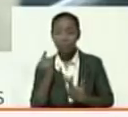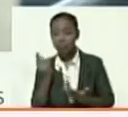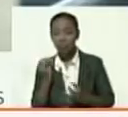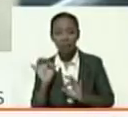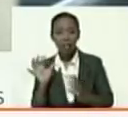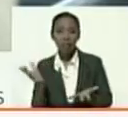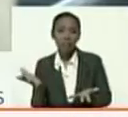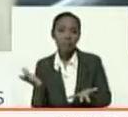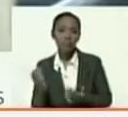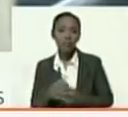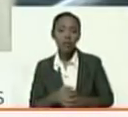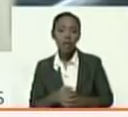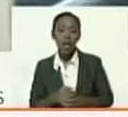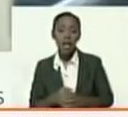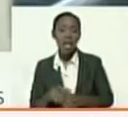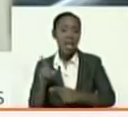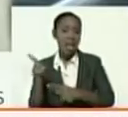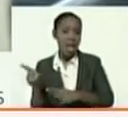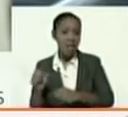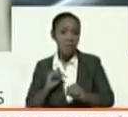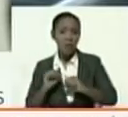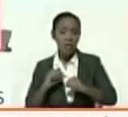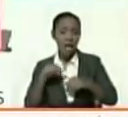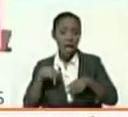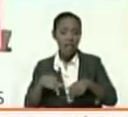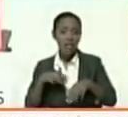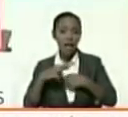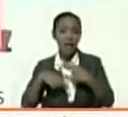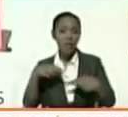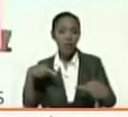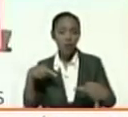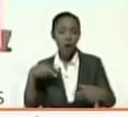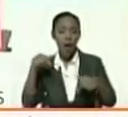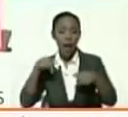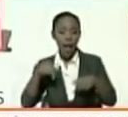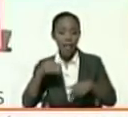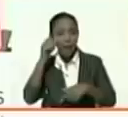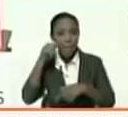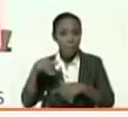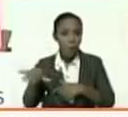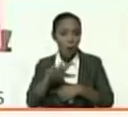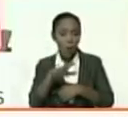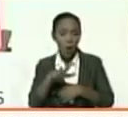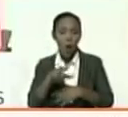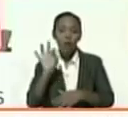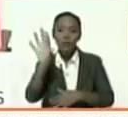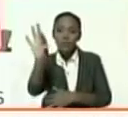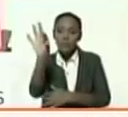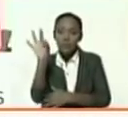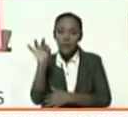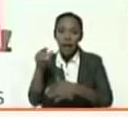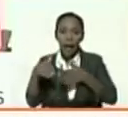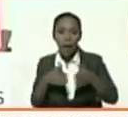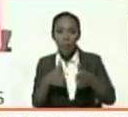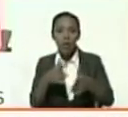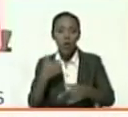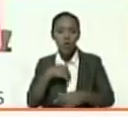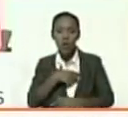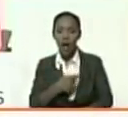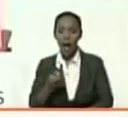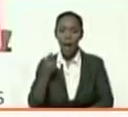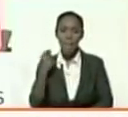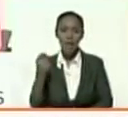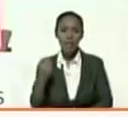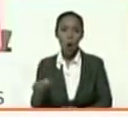ellos, ni sus movilizaciones, esta revolución ya escogió el camino, este pueblo, mejor dicho, ya escogió el camino. Jamás nosotros nos vamos a regresar